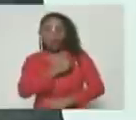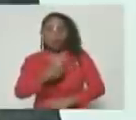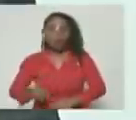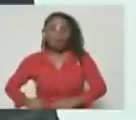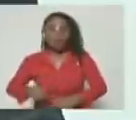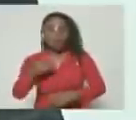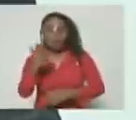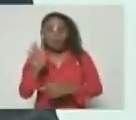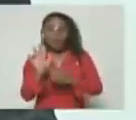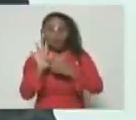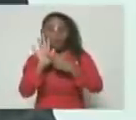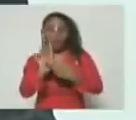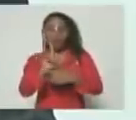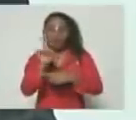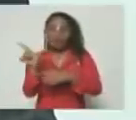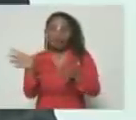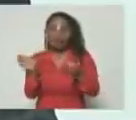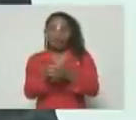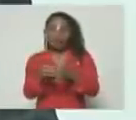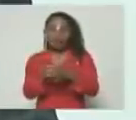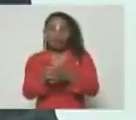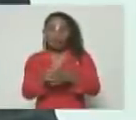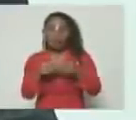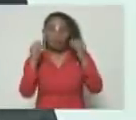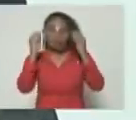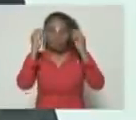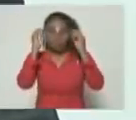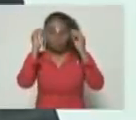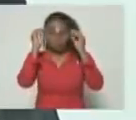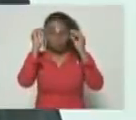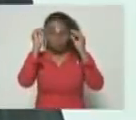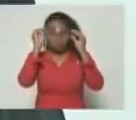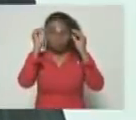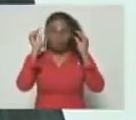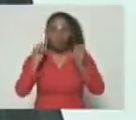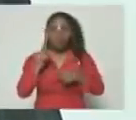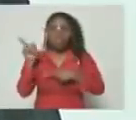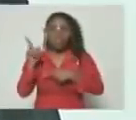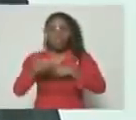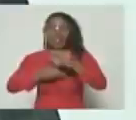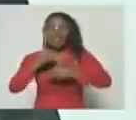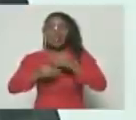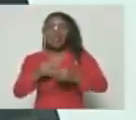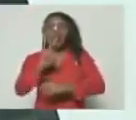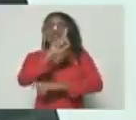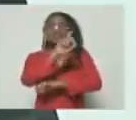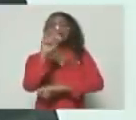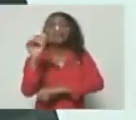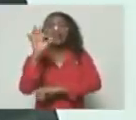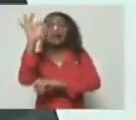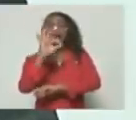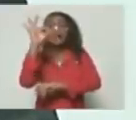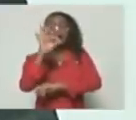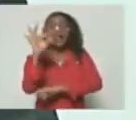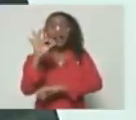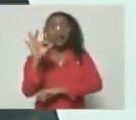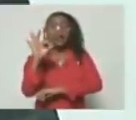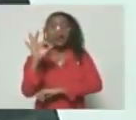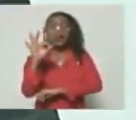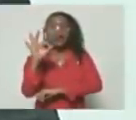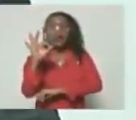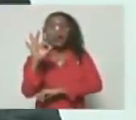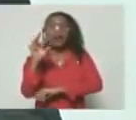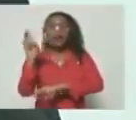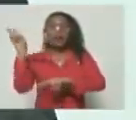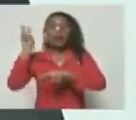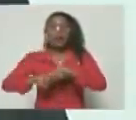usted representa esa tendencia, que se agarraran el 100% de las curules y